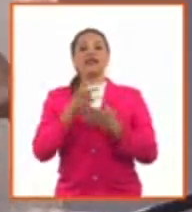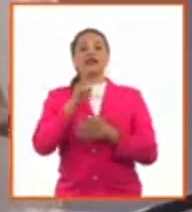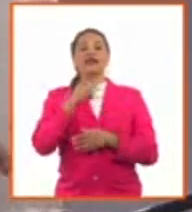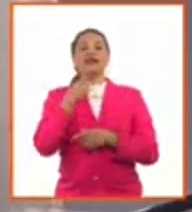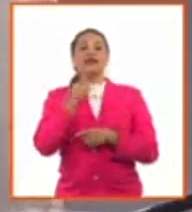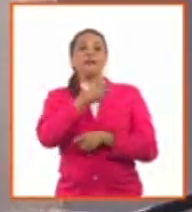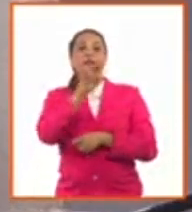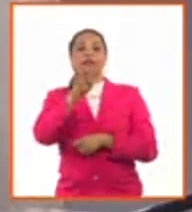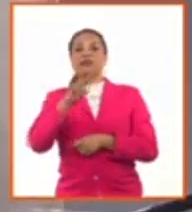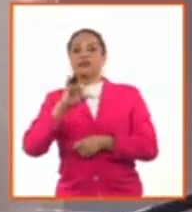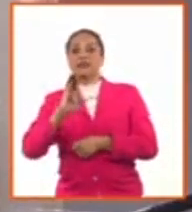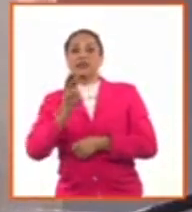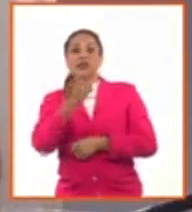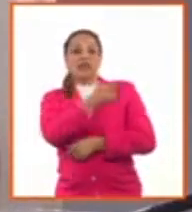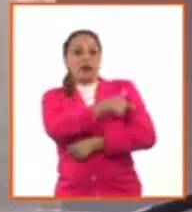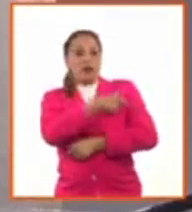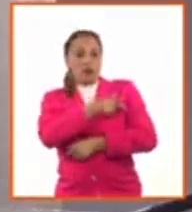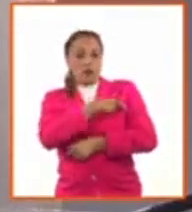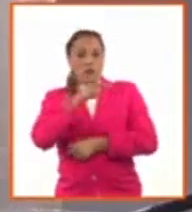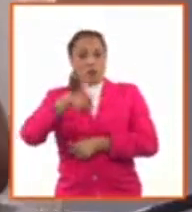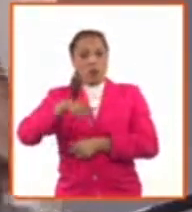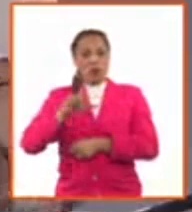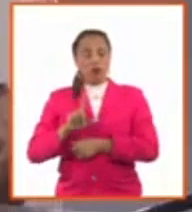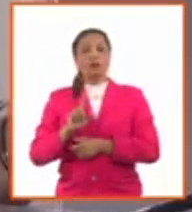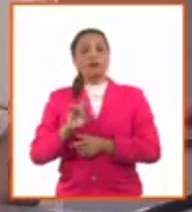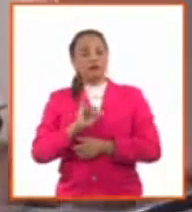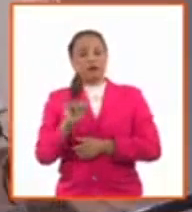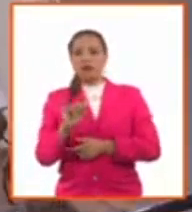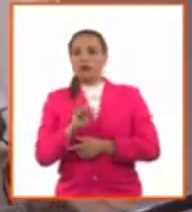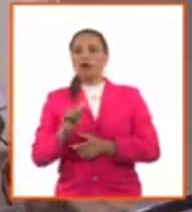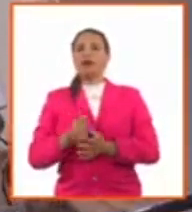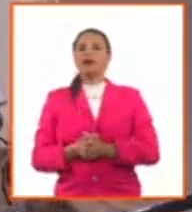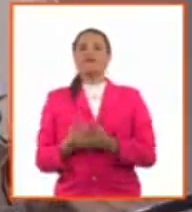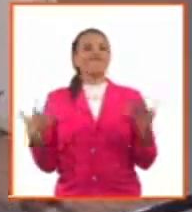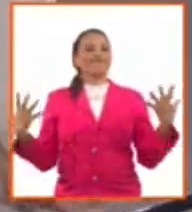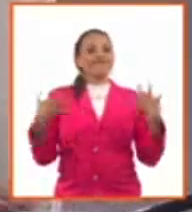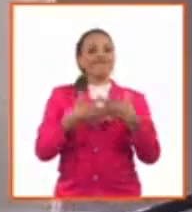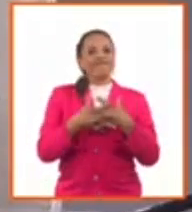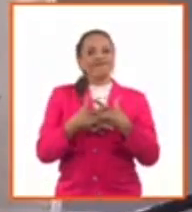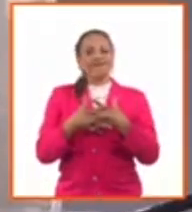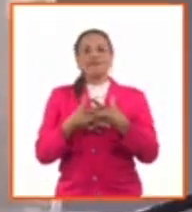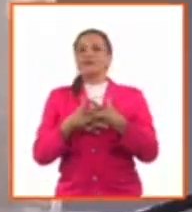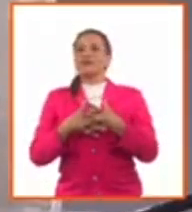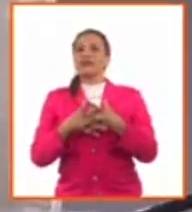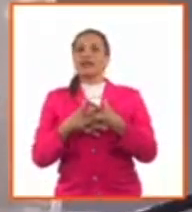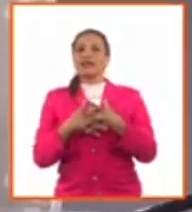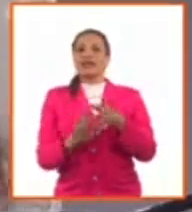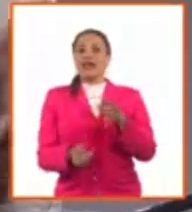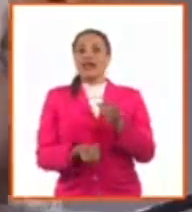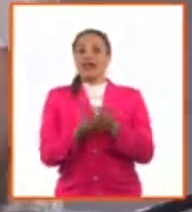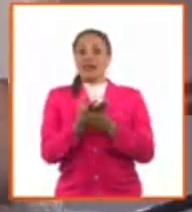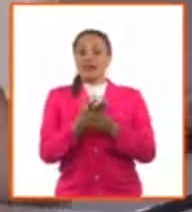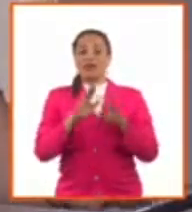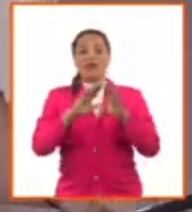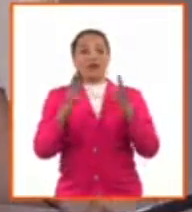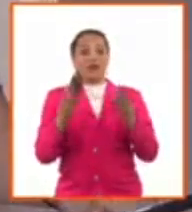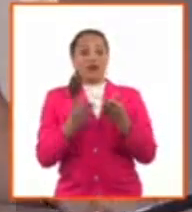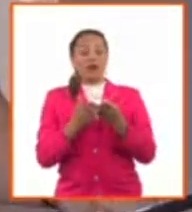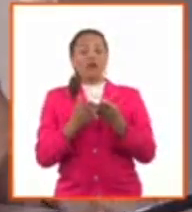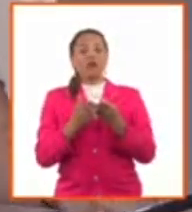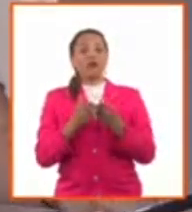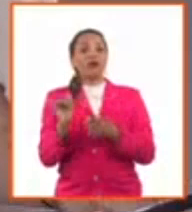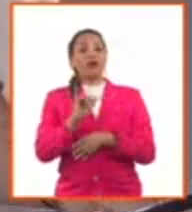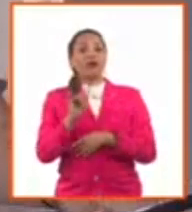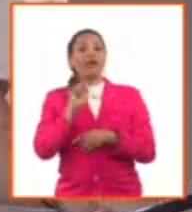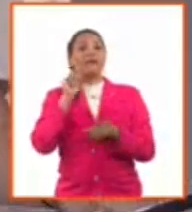26 de julio, cómo conectar esa generación del centenario de la FEU con la generación del centenario de aquella gesta rebelde